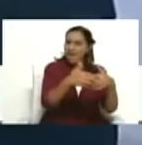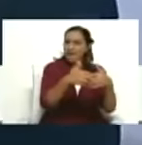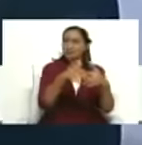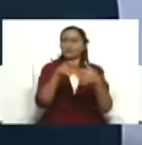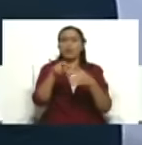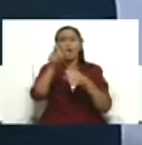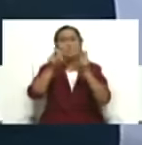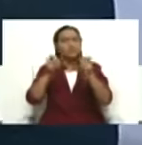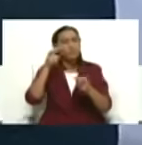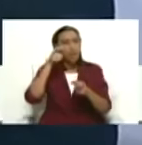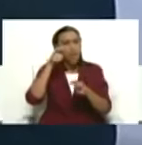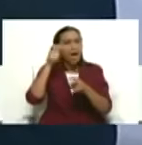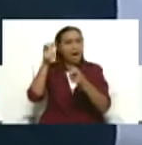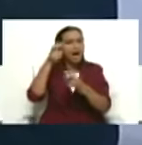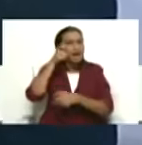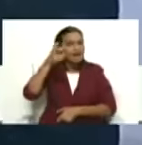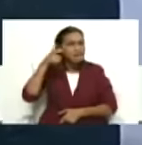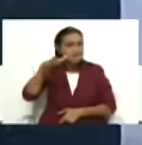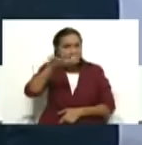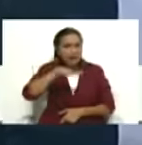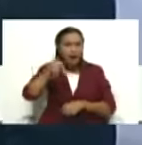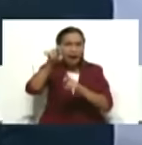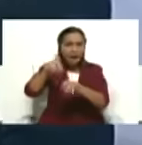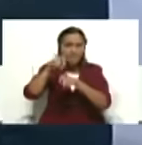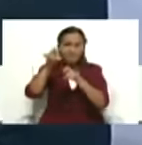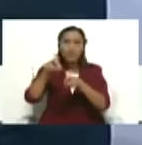y los campesinos. Están las firmas de